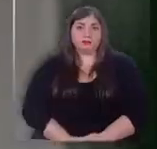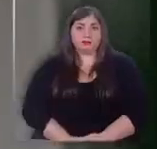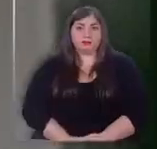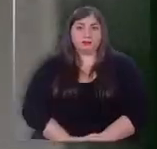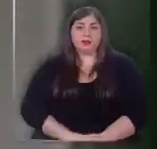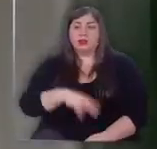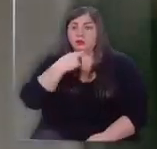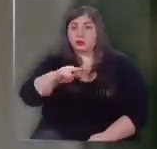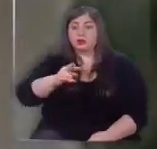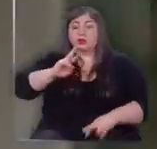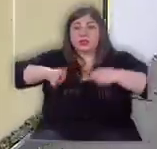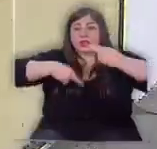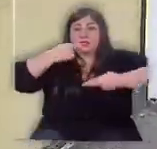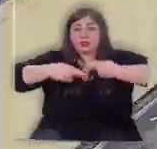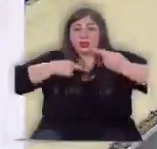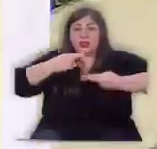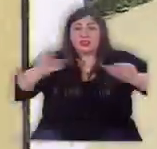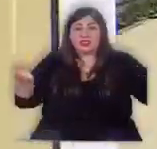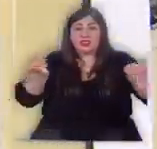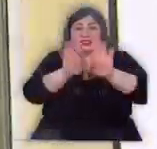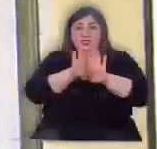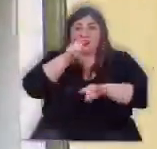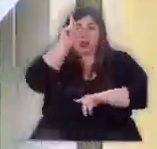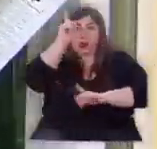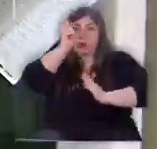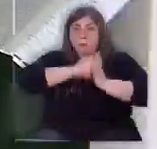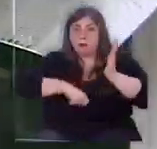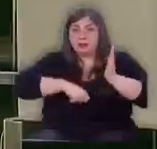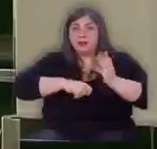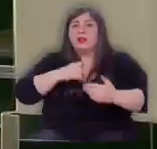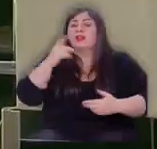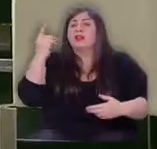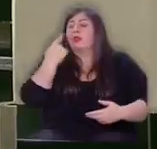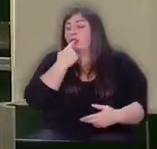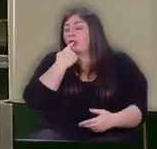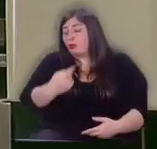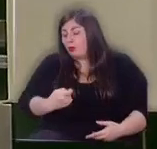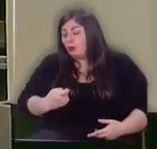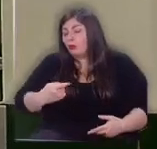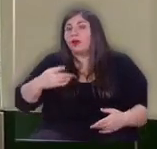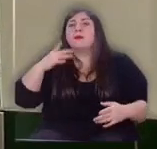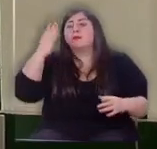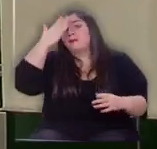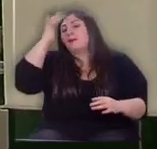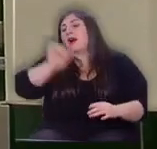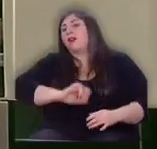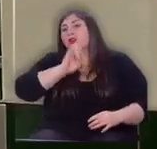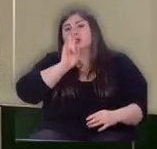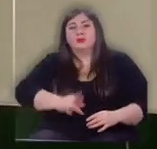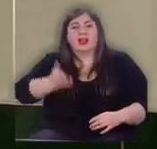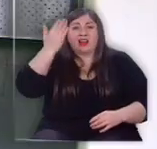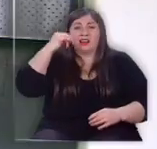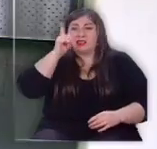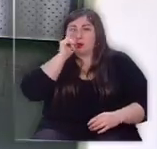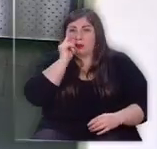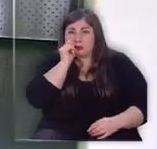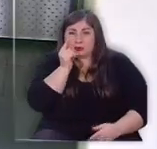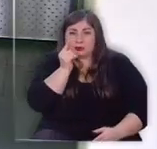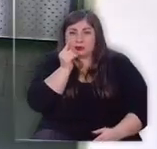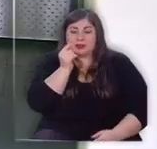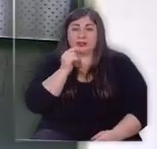Su restaurante lleva cerrado cerca de un mes, un duro golpe que se suma a los malos resultados que ya traía desde octubre.